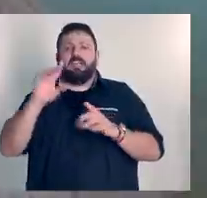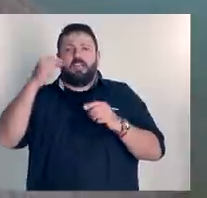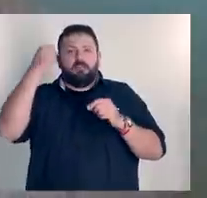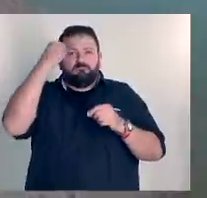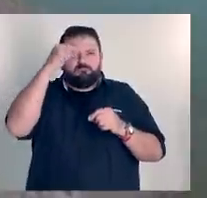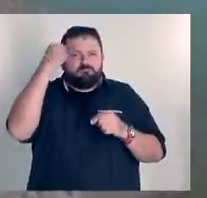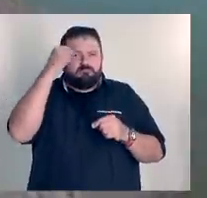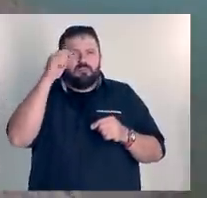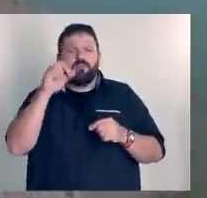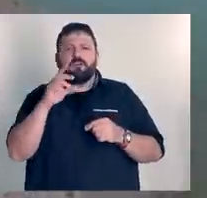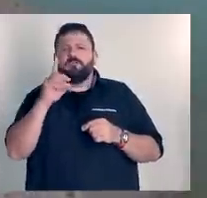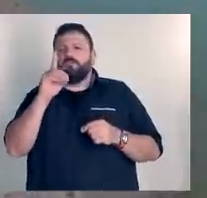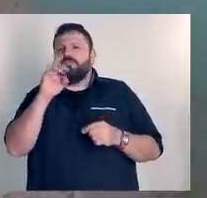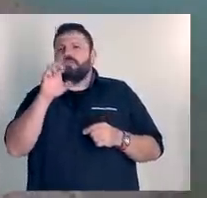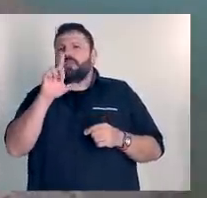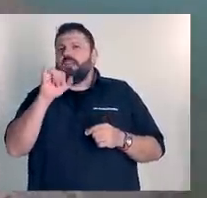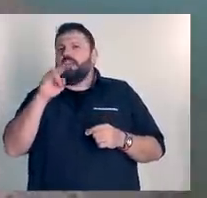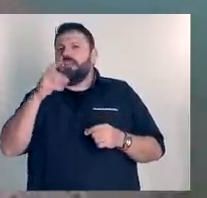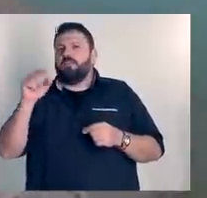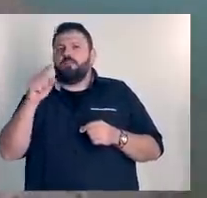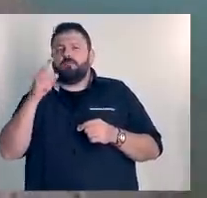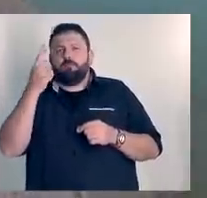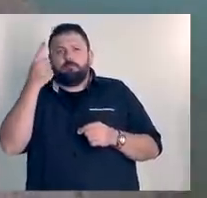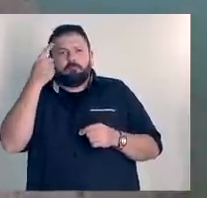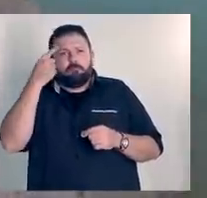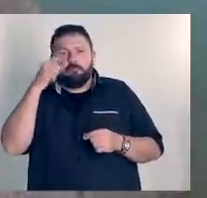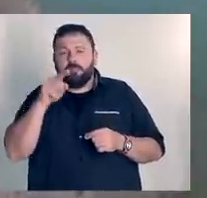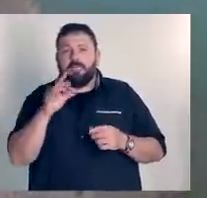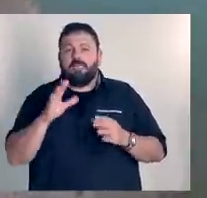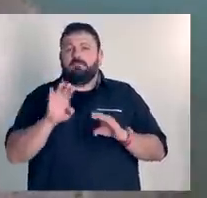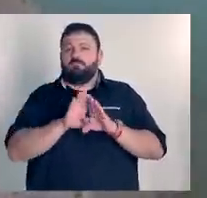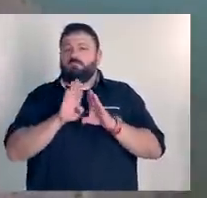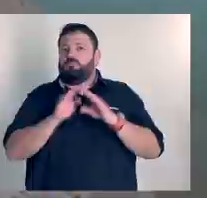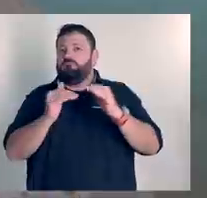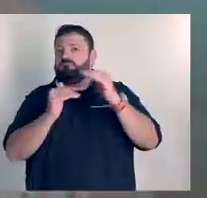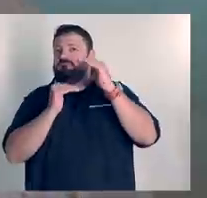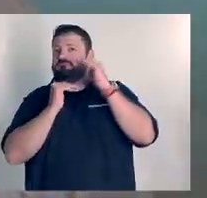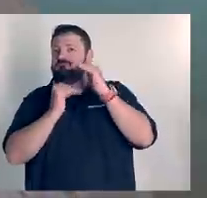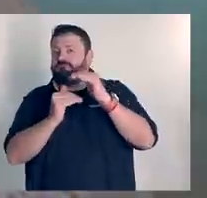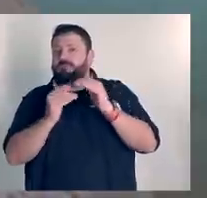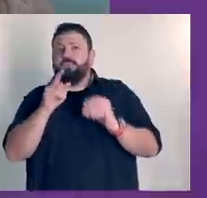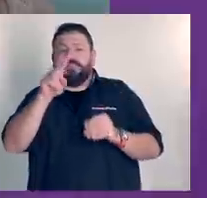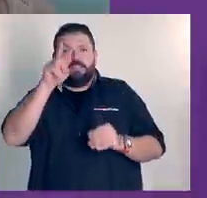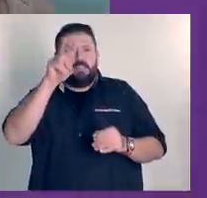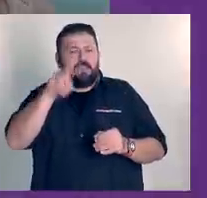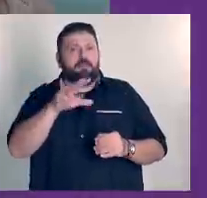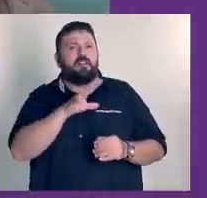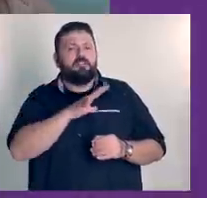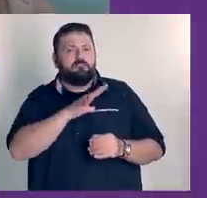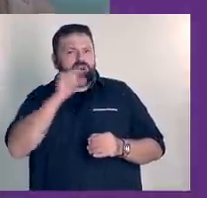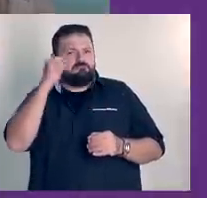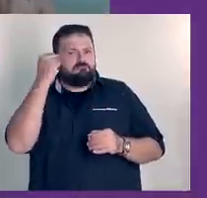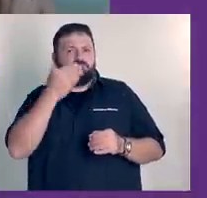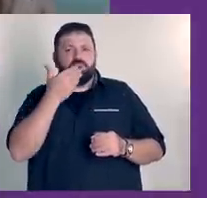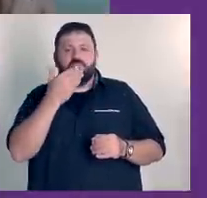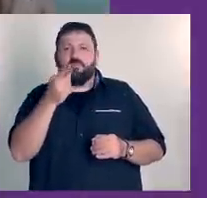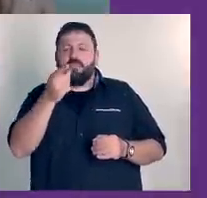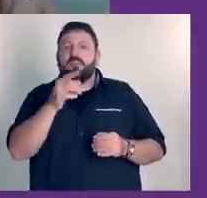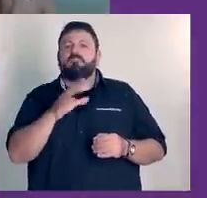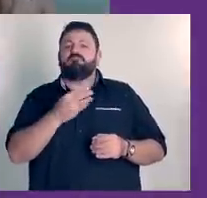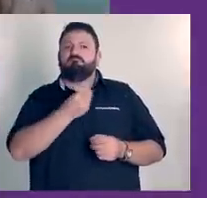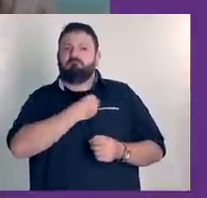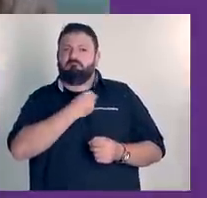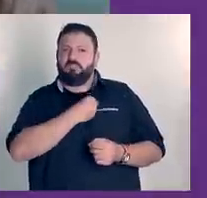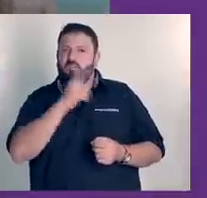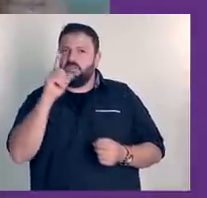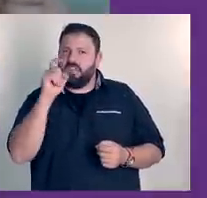que es un delineador que va a estar de edición limitada, pero está increíble, resistente al agua, como ya saben. Lo